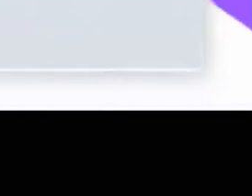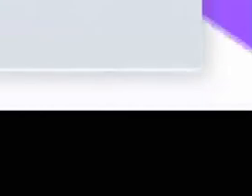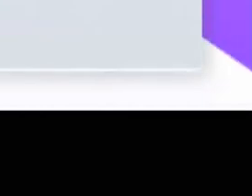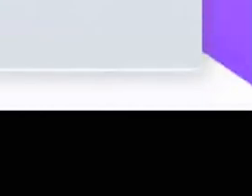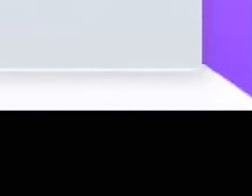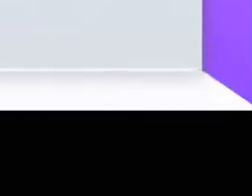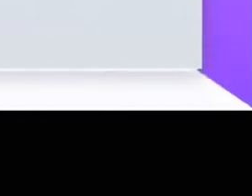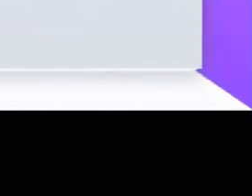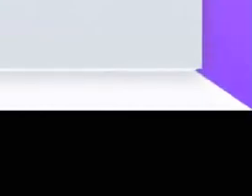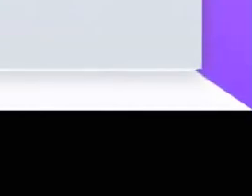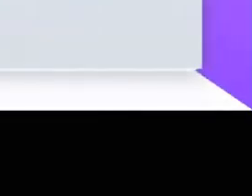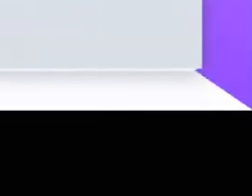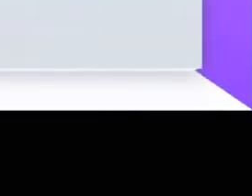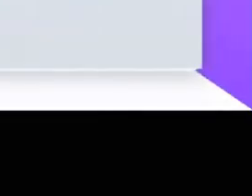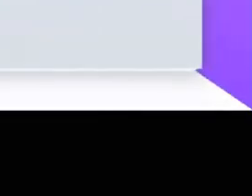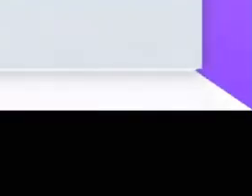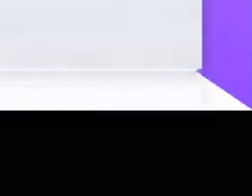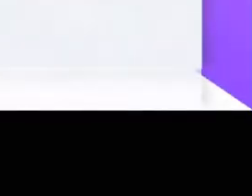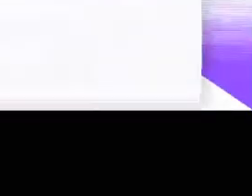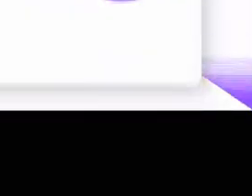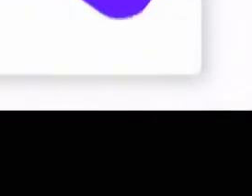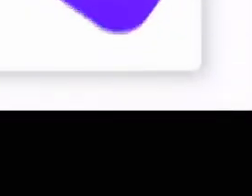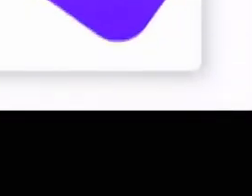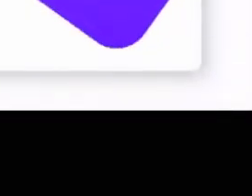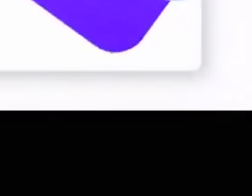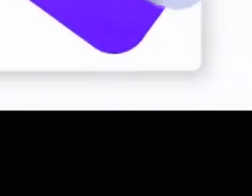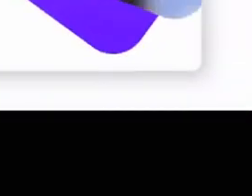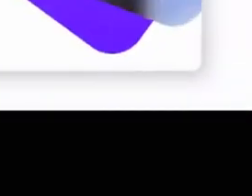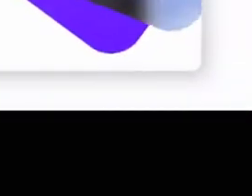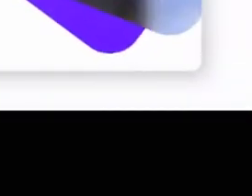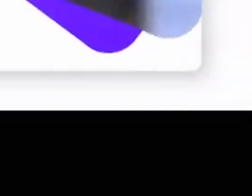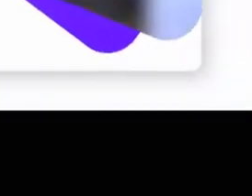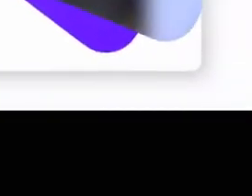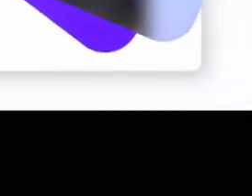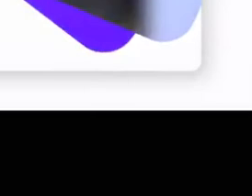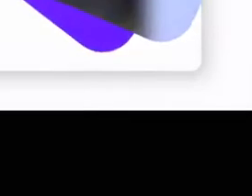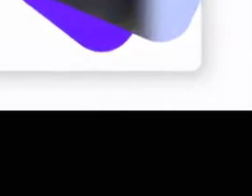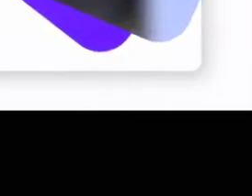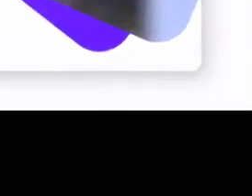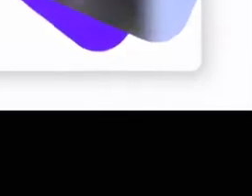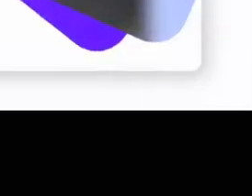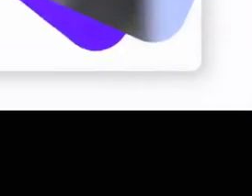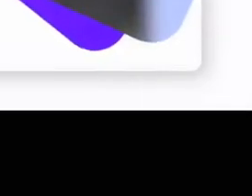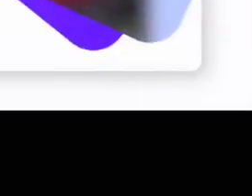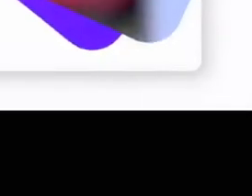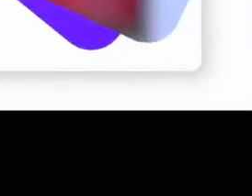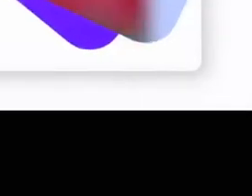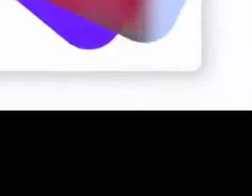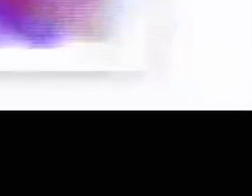Juntos podemos prevenir el dengue. En tu casa, evita tener objetos que contengan agua.